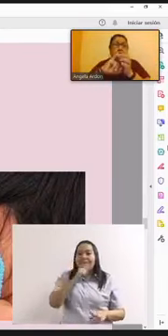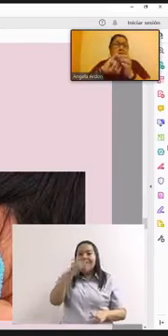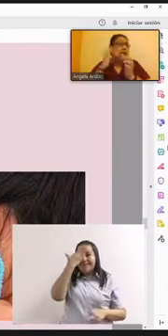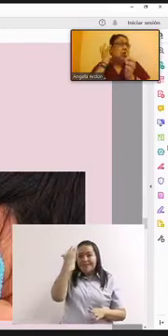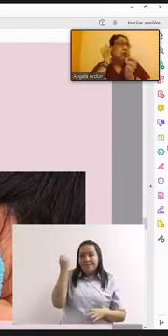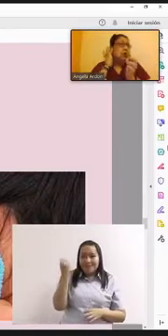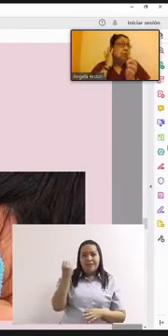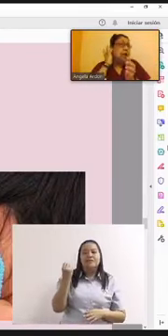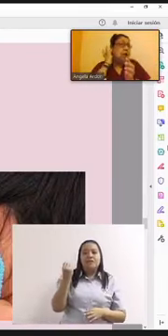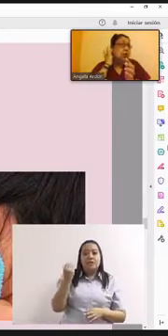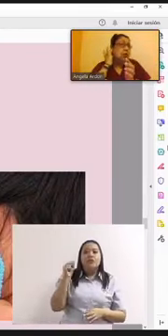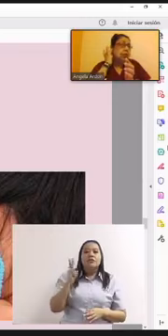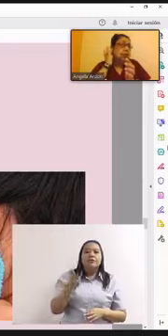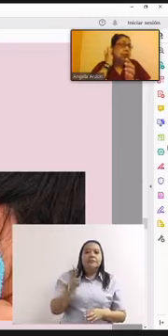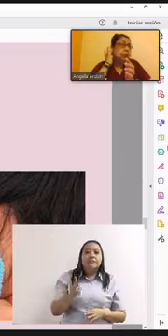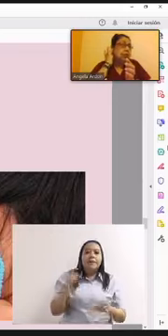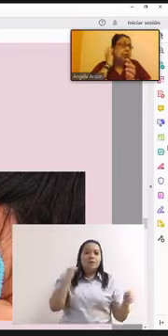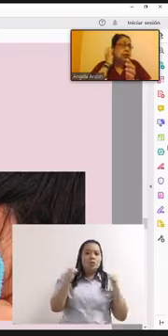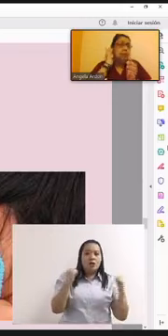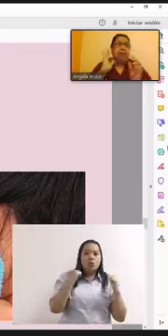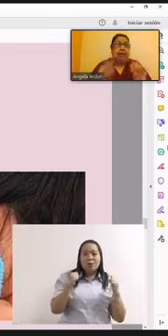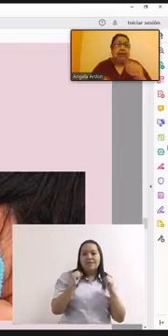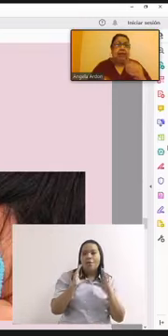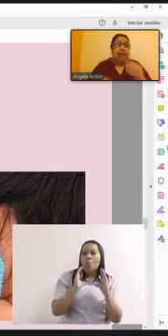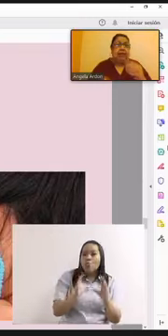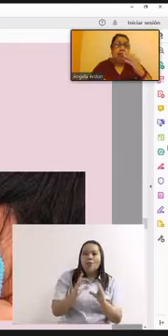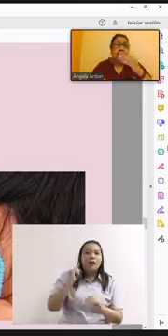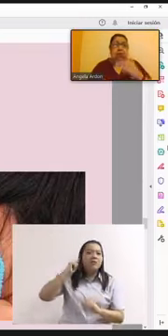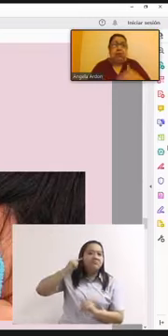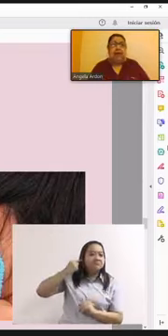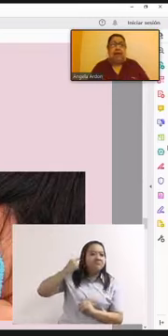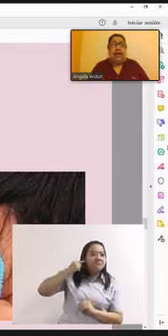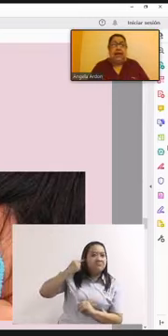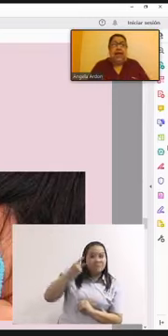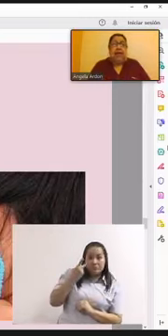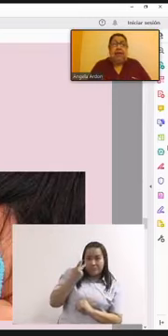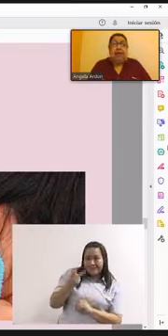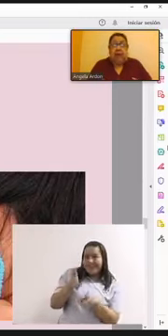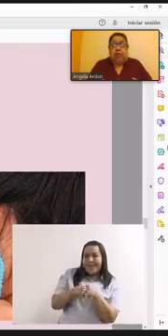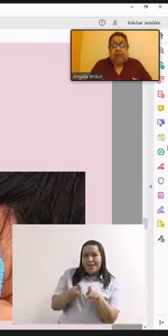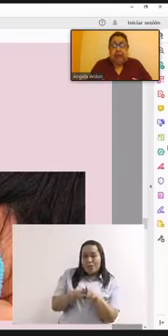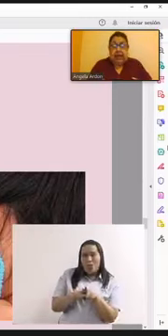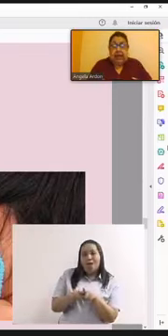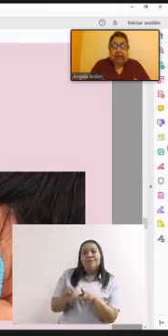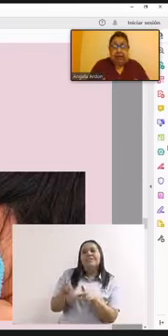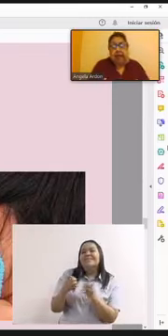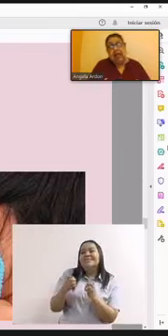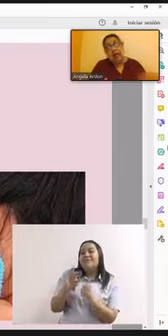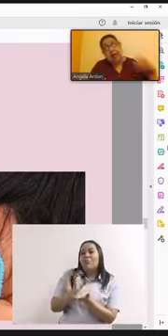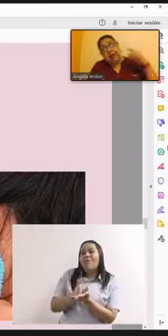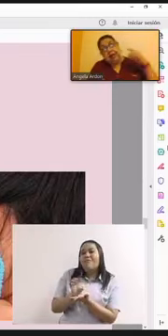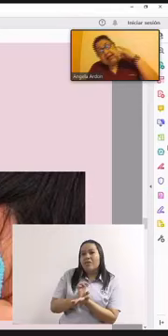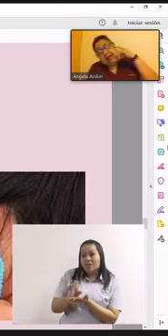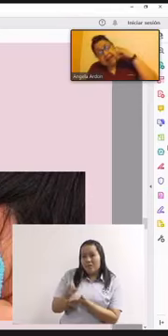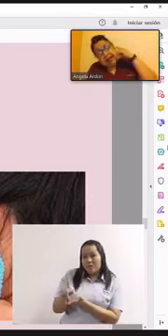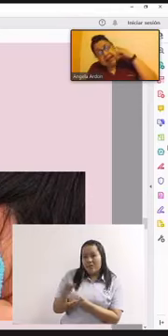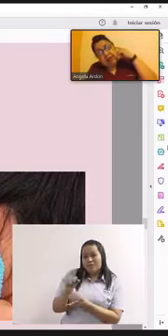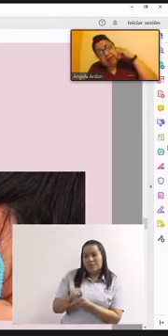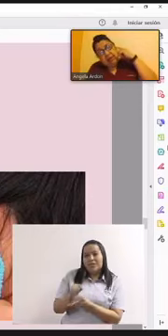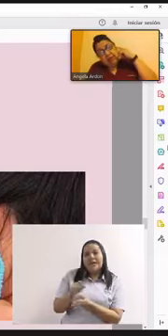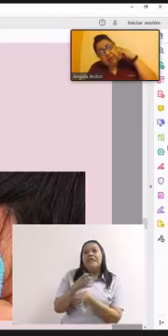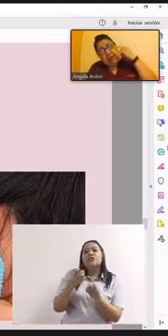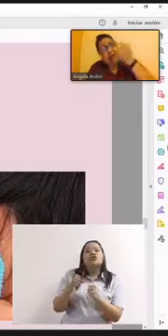con cuidado, mire, nos lo limpiamos. Perfectamente, como dice ahí. Evitamos, ¿verdad? ¿Qué hacer? Poner la cabeza de